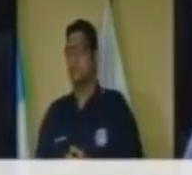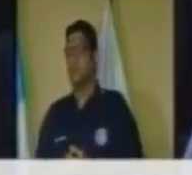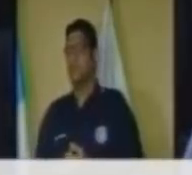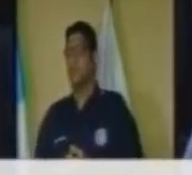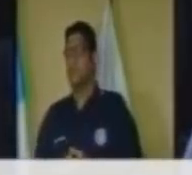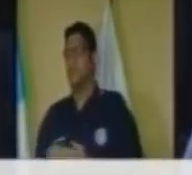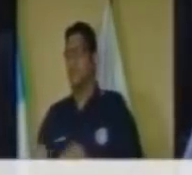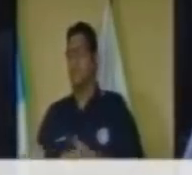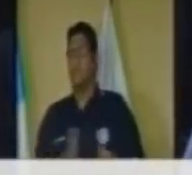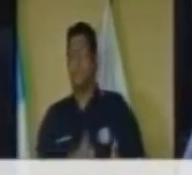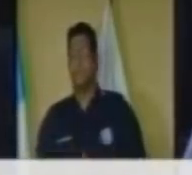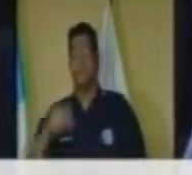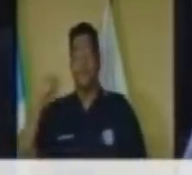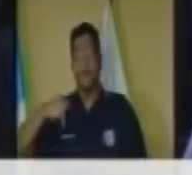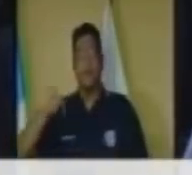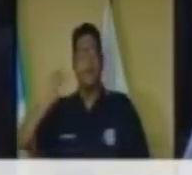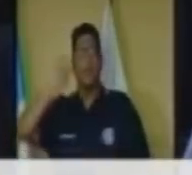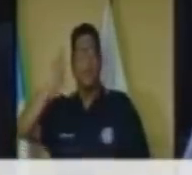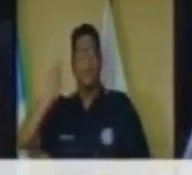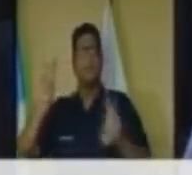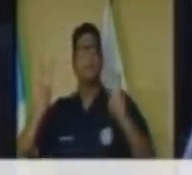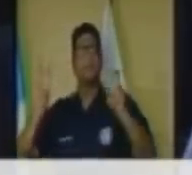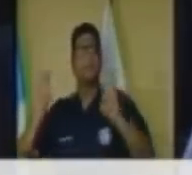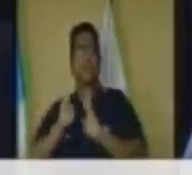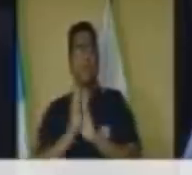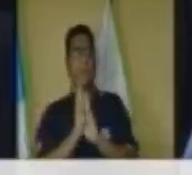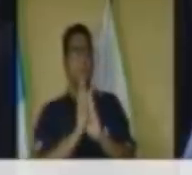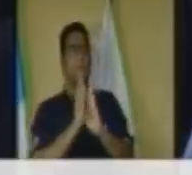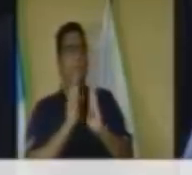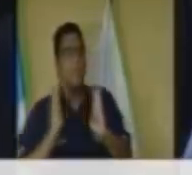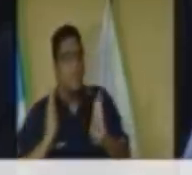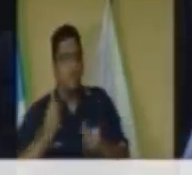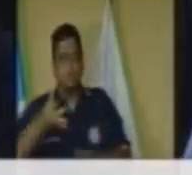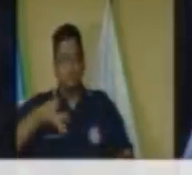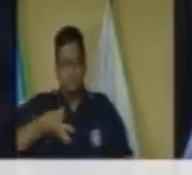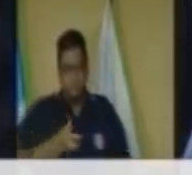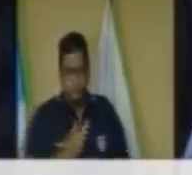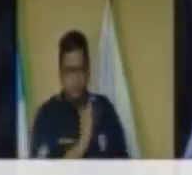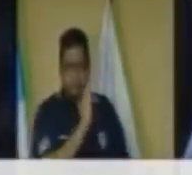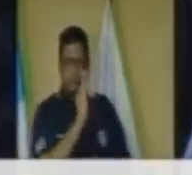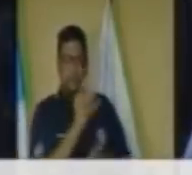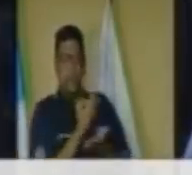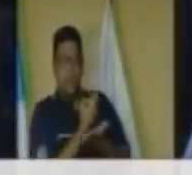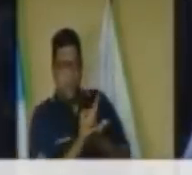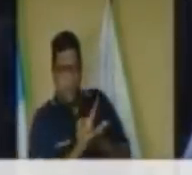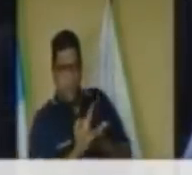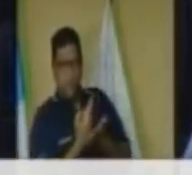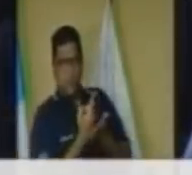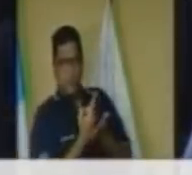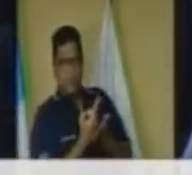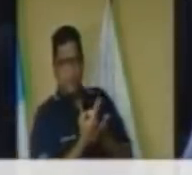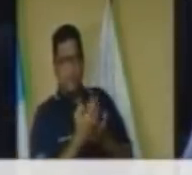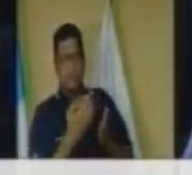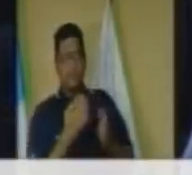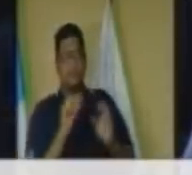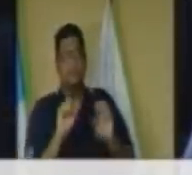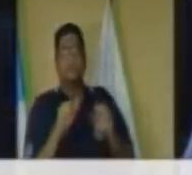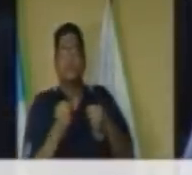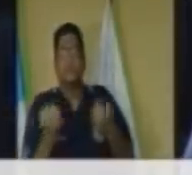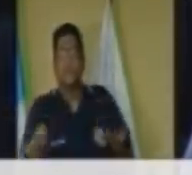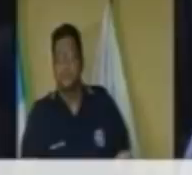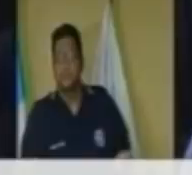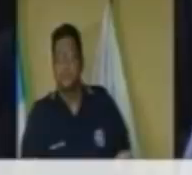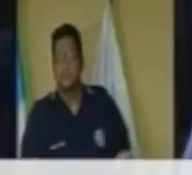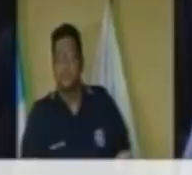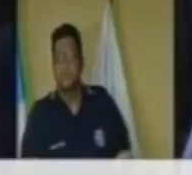sistema colectivo en nuestro país de transporte público, ¿qué medidas se van a tomar específicamente tomando en cuenta que se debe establecer un control en los